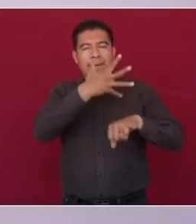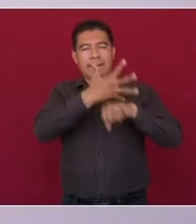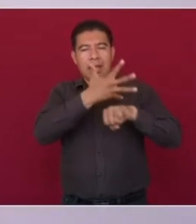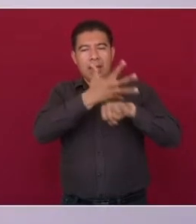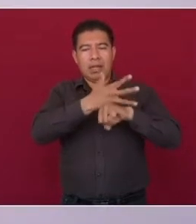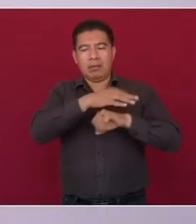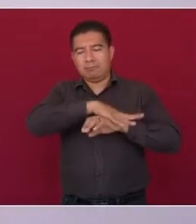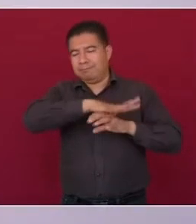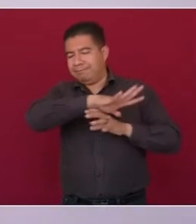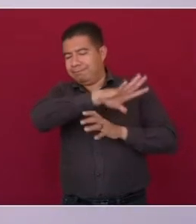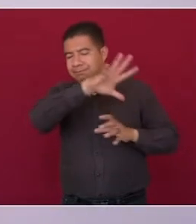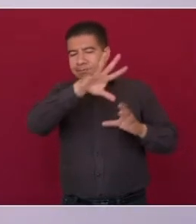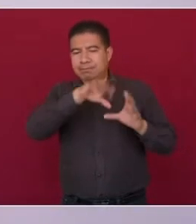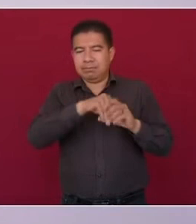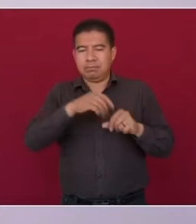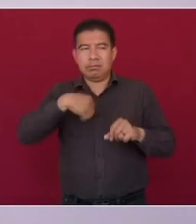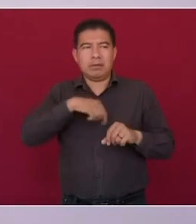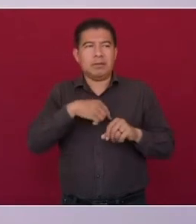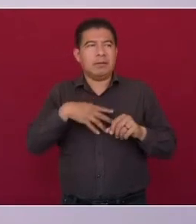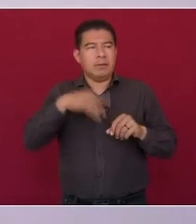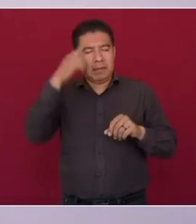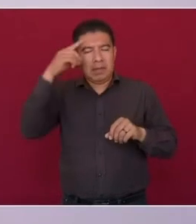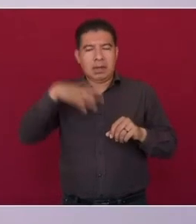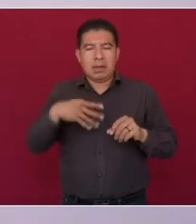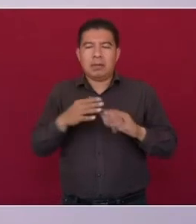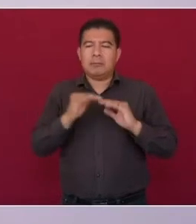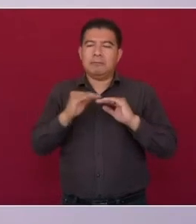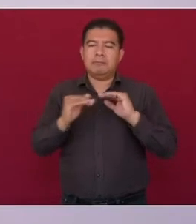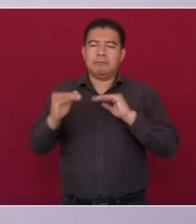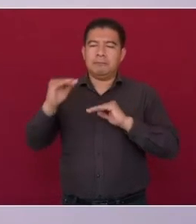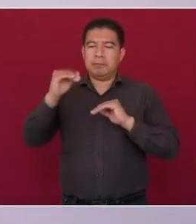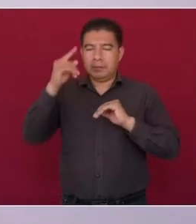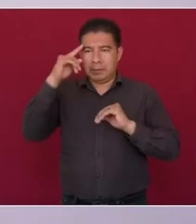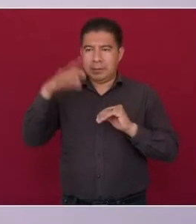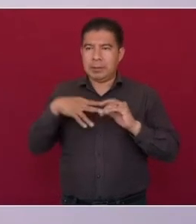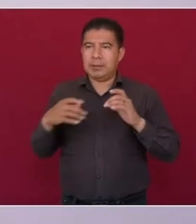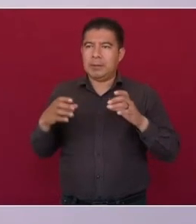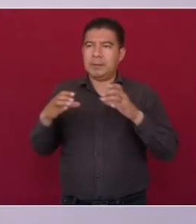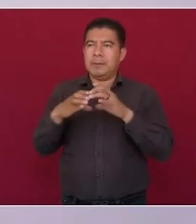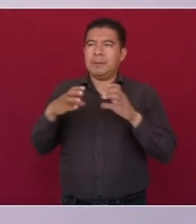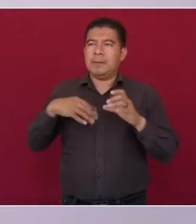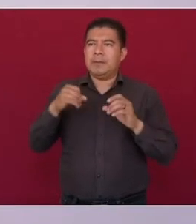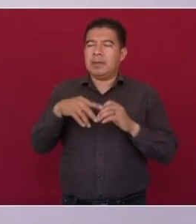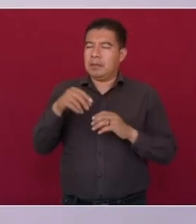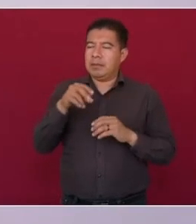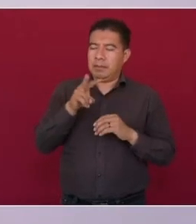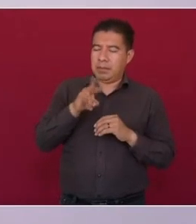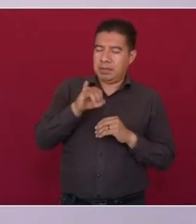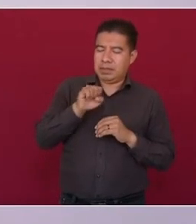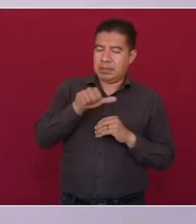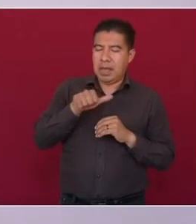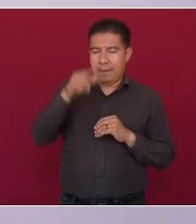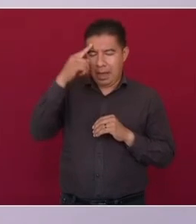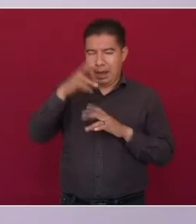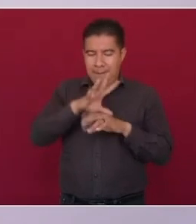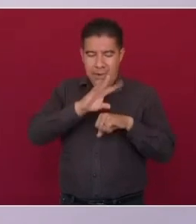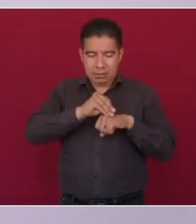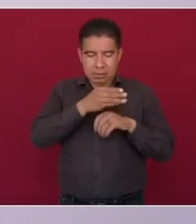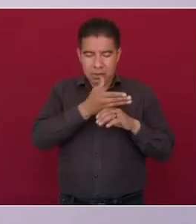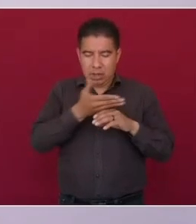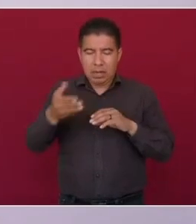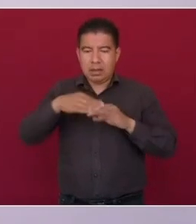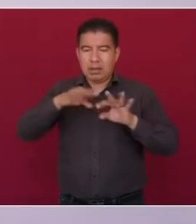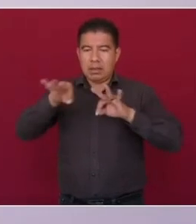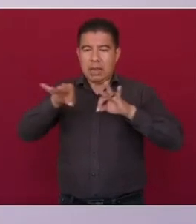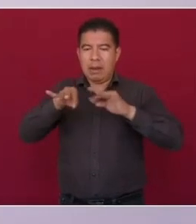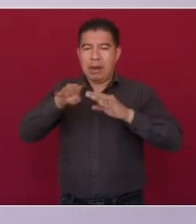respeto a las soberanías, el apoyo con visas temporales de trabajo y programas